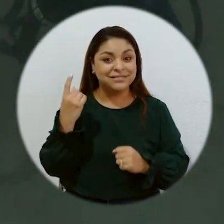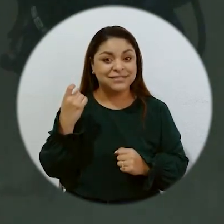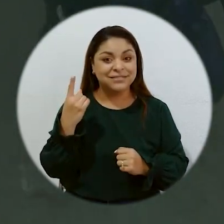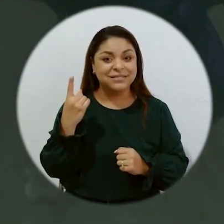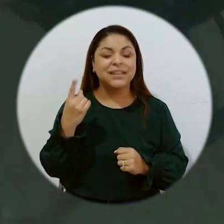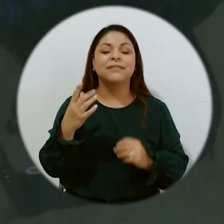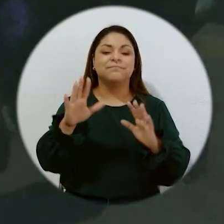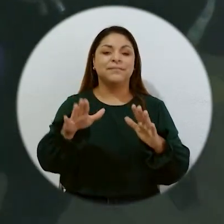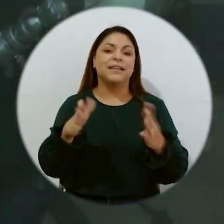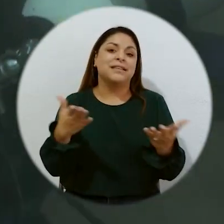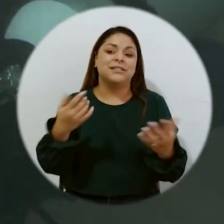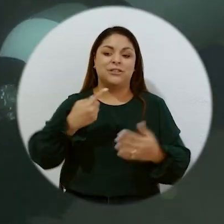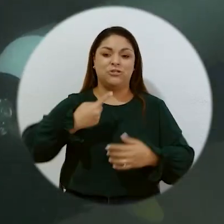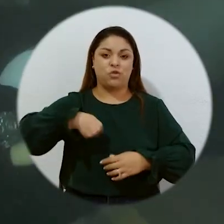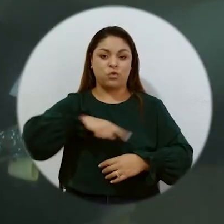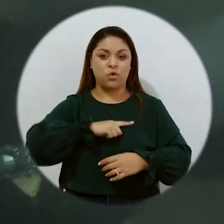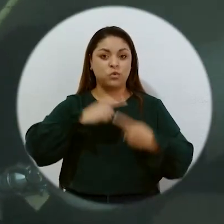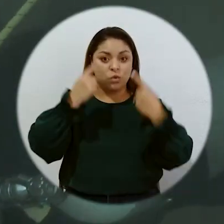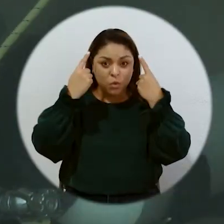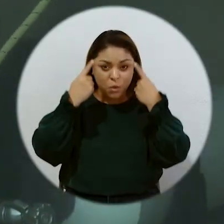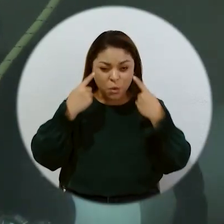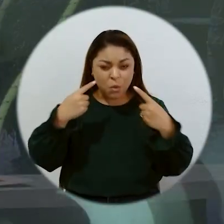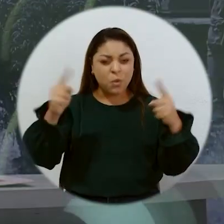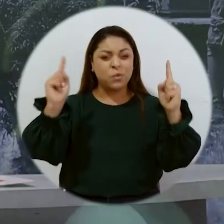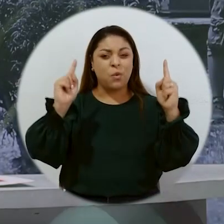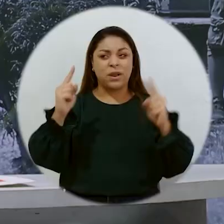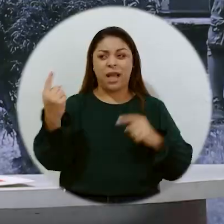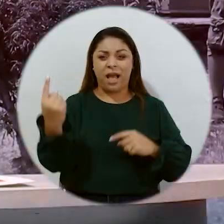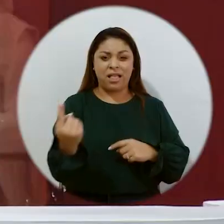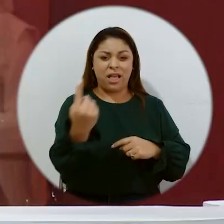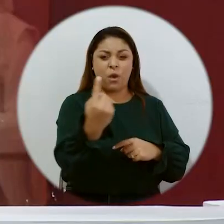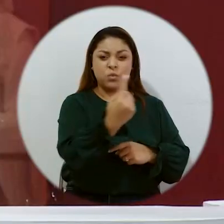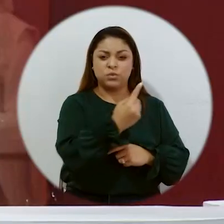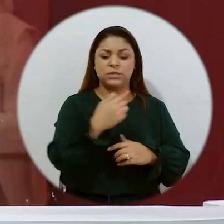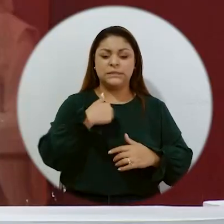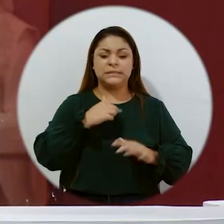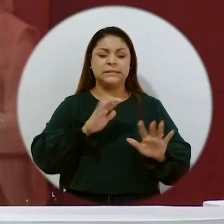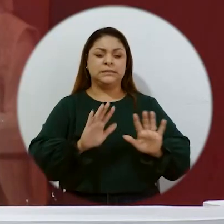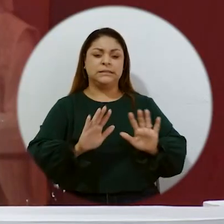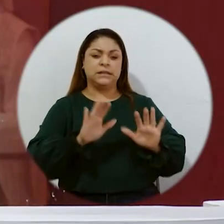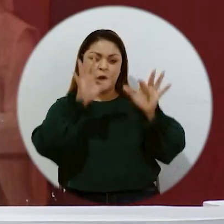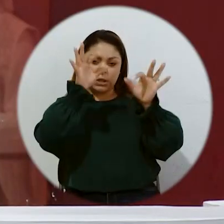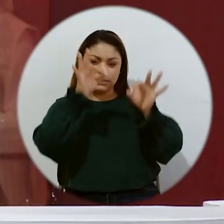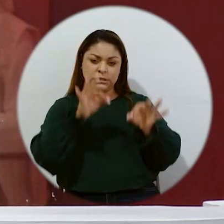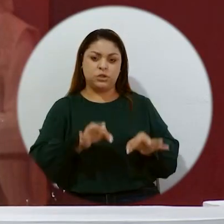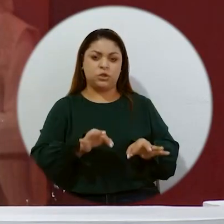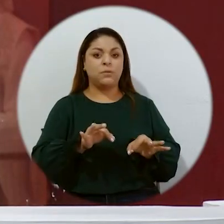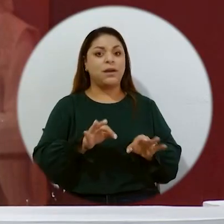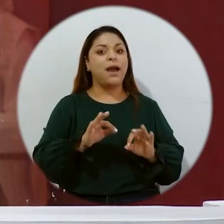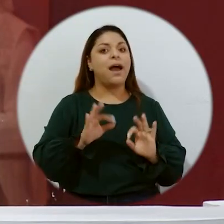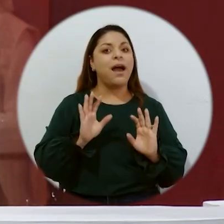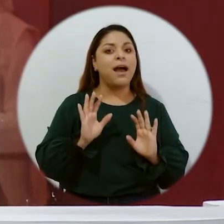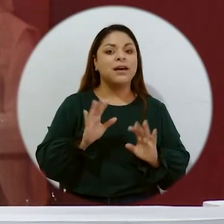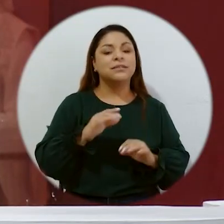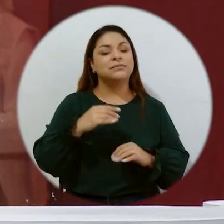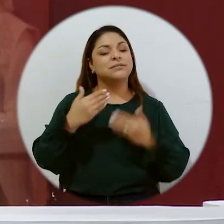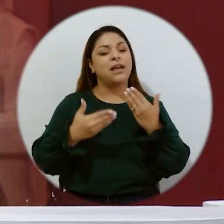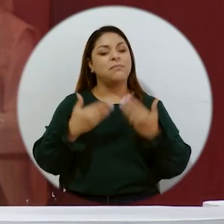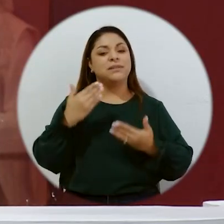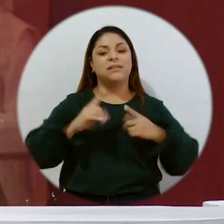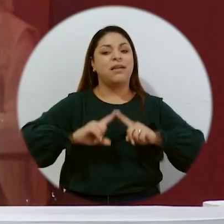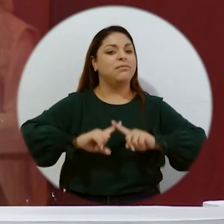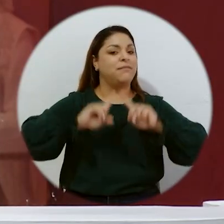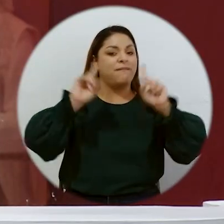¿verdad? Como si lográramos pasar por este filtro cada una de nuestras decisiones, creo que estaríamos teniendo una discusión